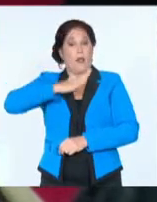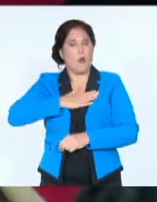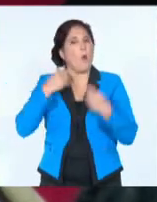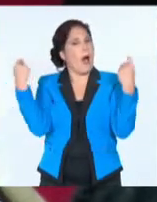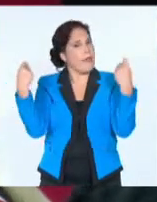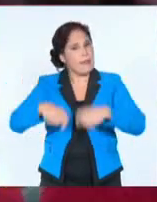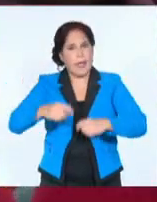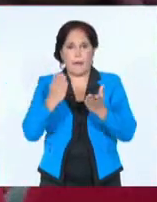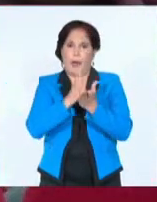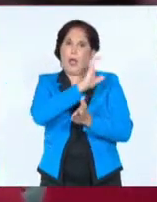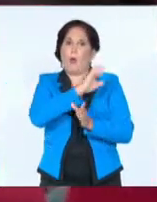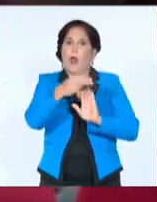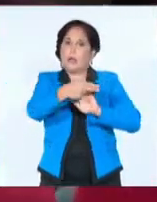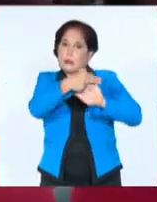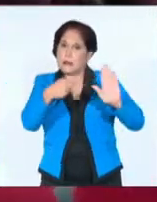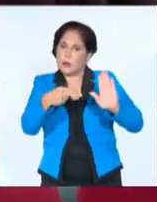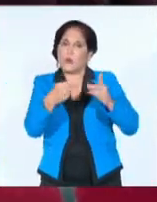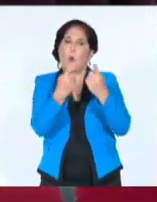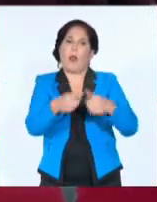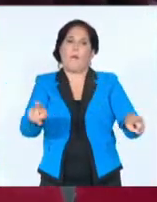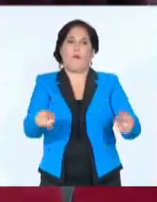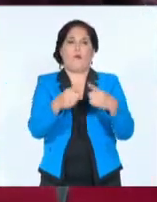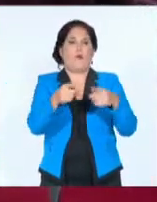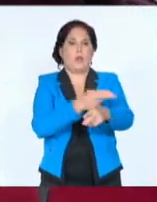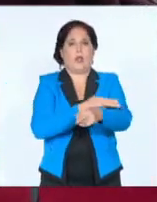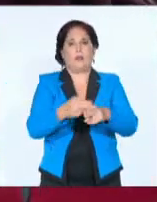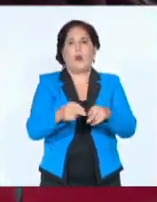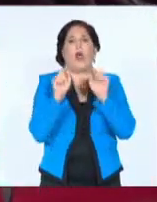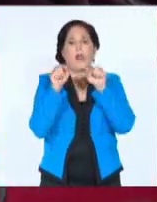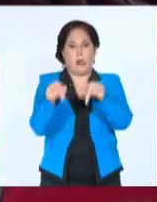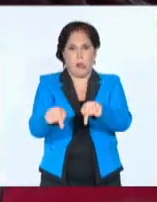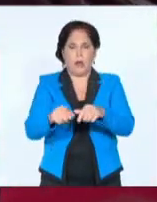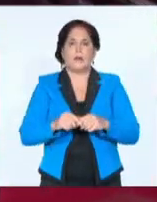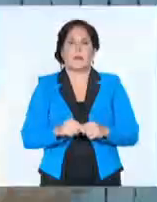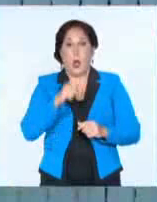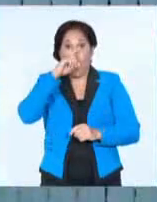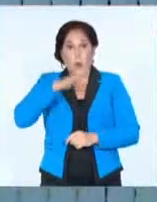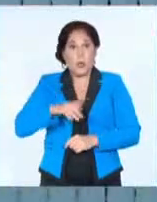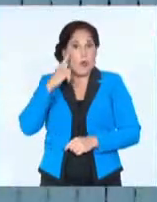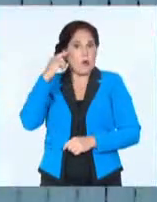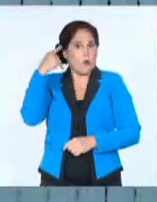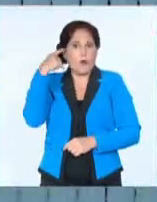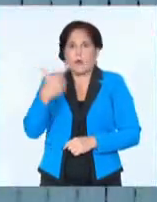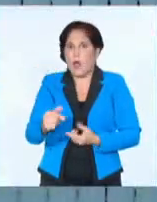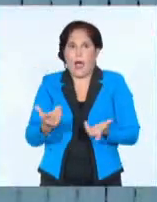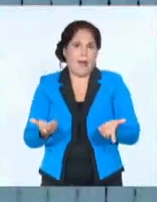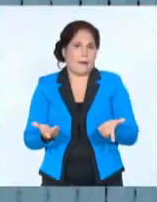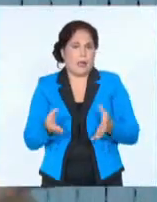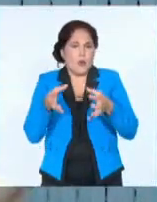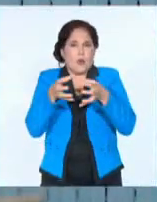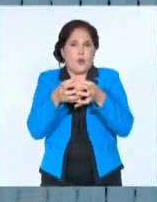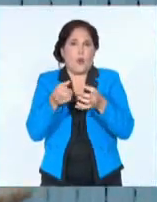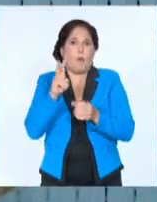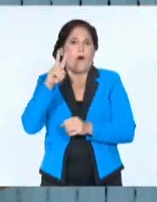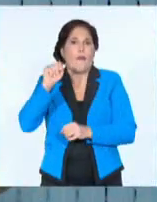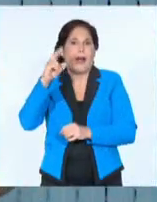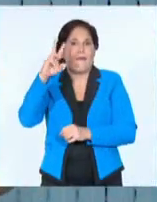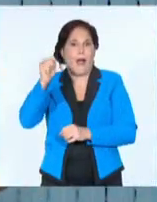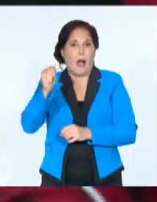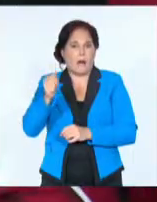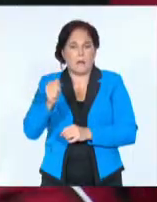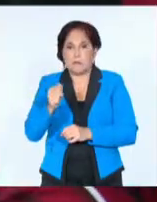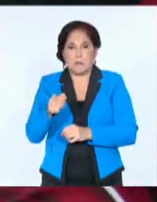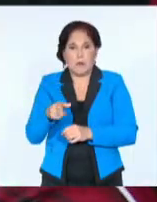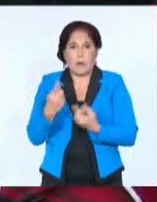una asignatura como la historia de la música cubana. ¿Cómo un niño va a conocer a los bambán si nunca le han hablado a los bambán? Y en su casa está oyendo música